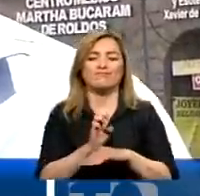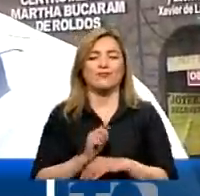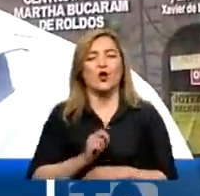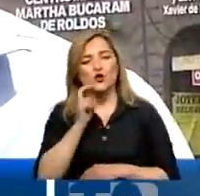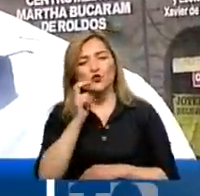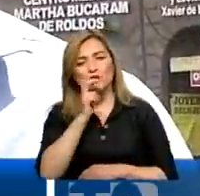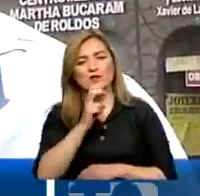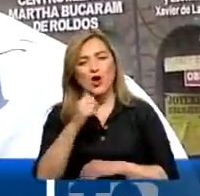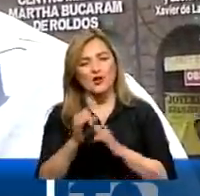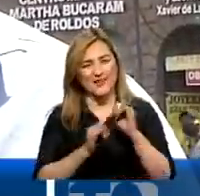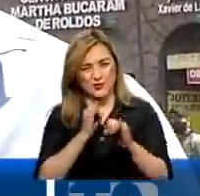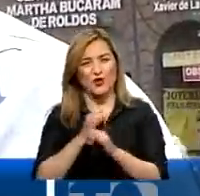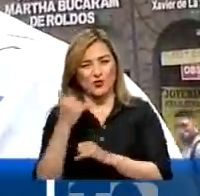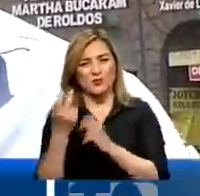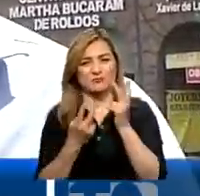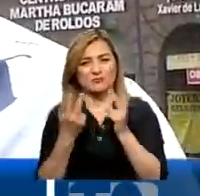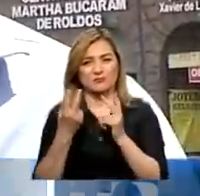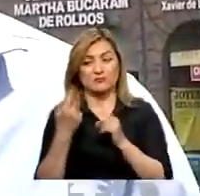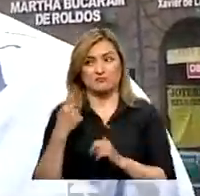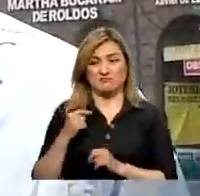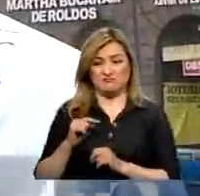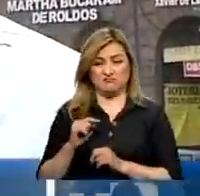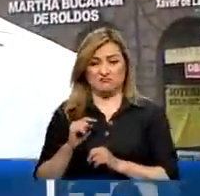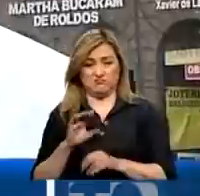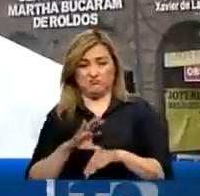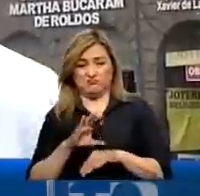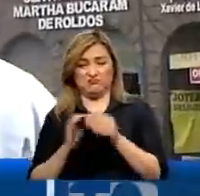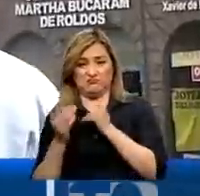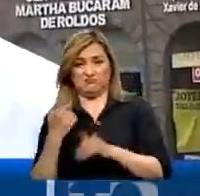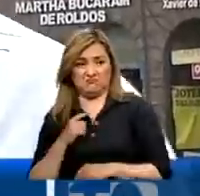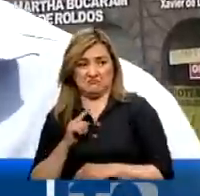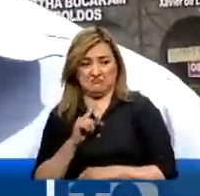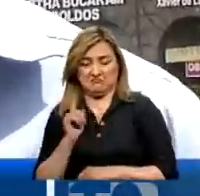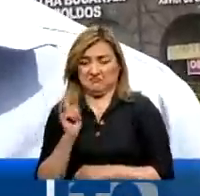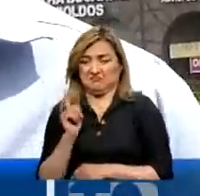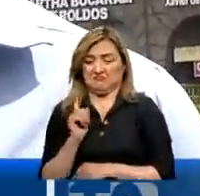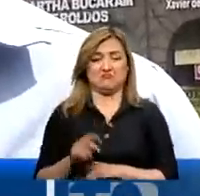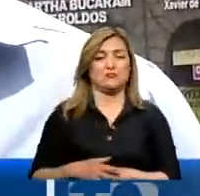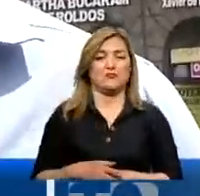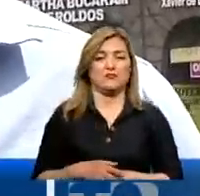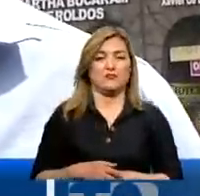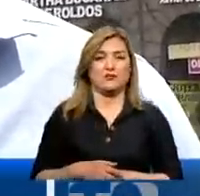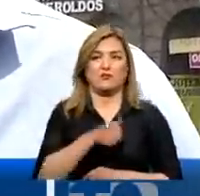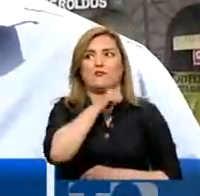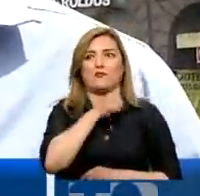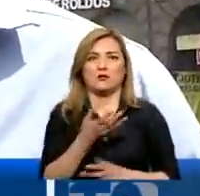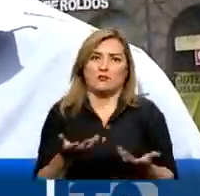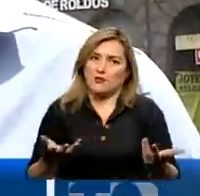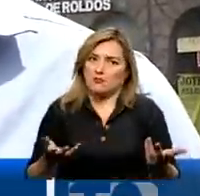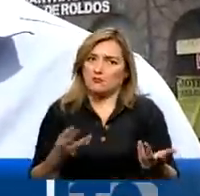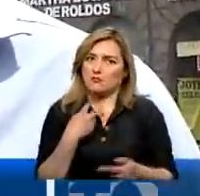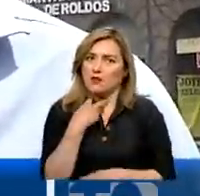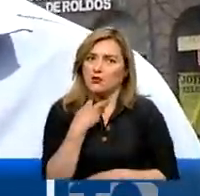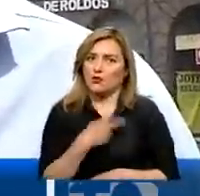de noticias que hace que las personas no se acerquen al centro histórico, puesto que piensan que van a ser también de una u otra